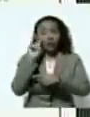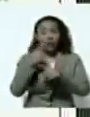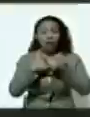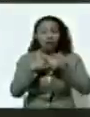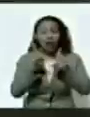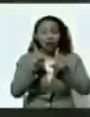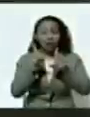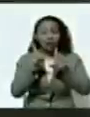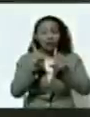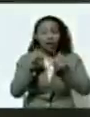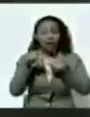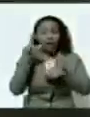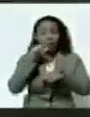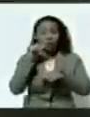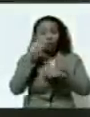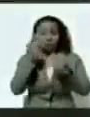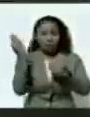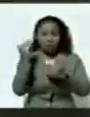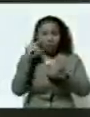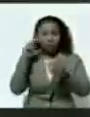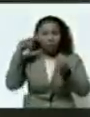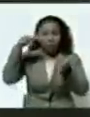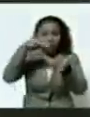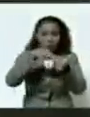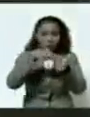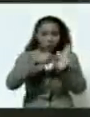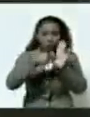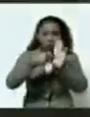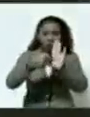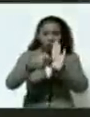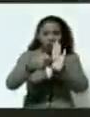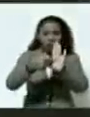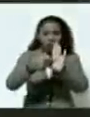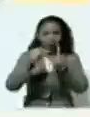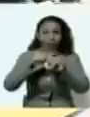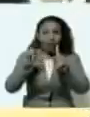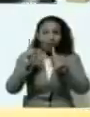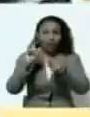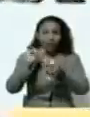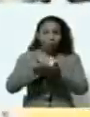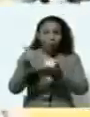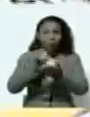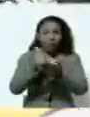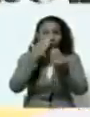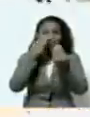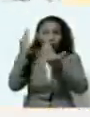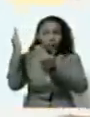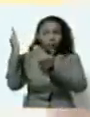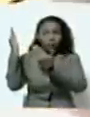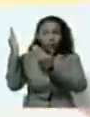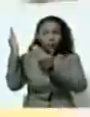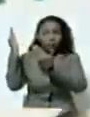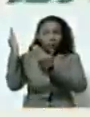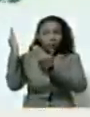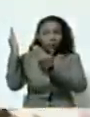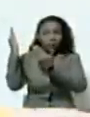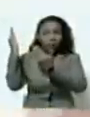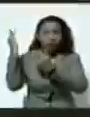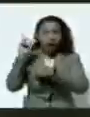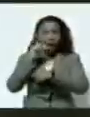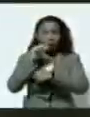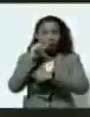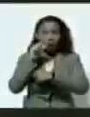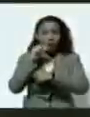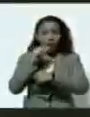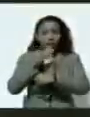diferente del Quiñones del Twitter. Vente para acá. Es muy diferente el Quiñones del WhatsApp del Quiñones del Twitter. El Quiñones del Twitter se rasga